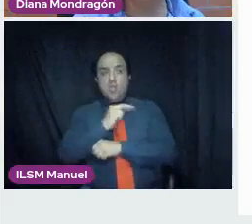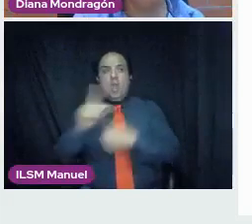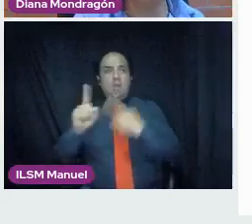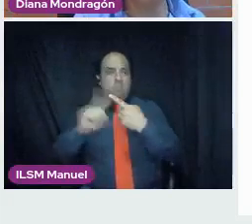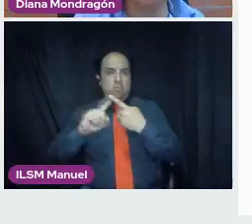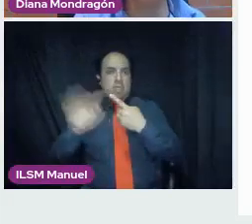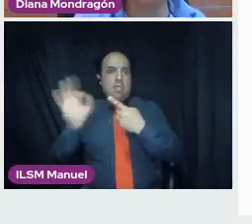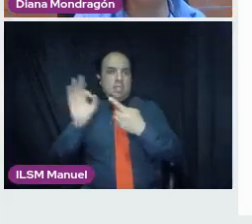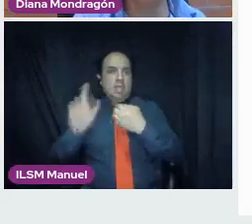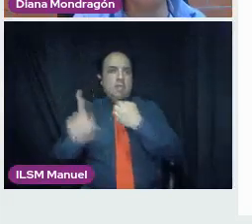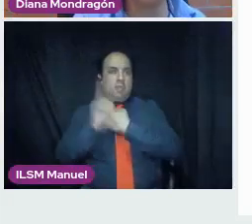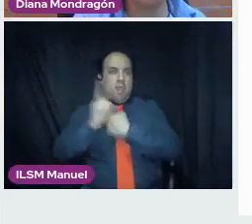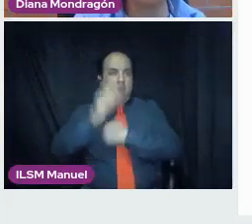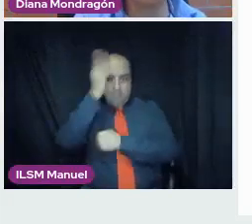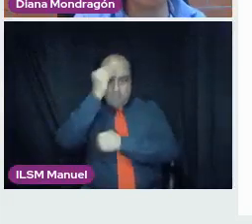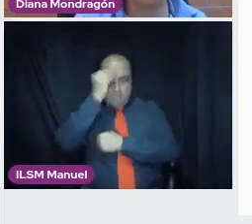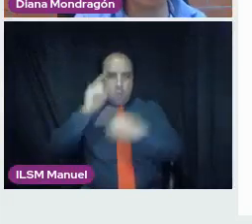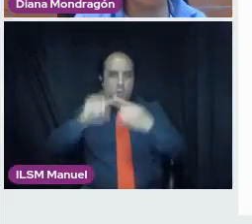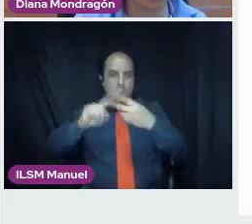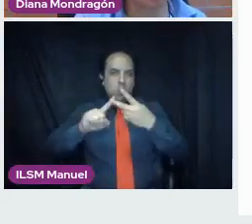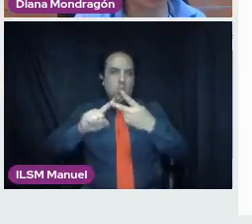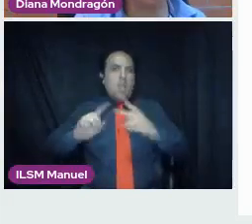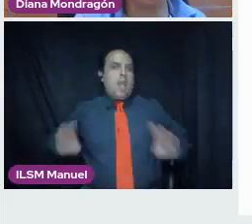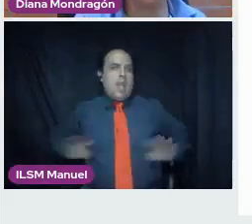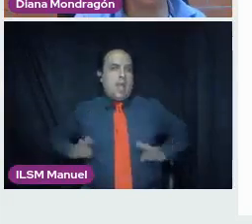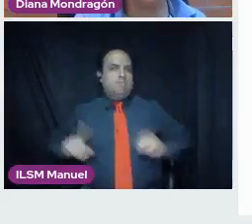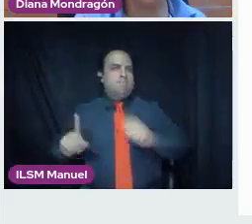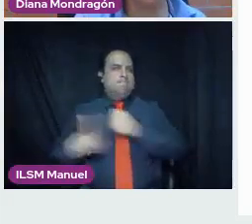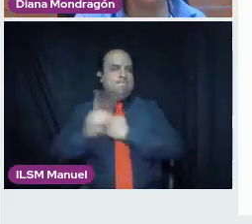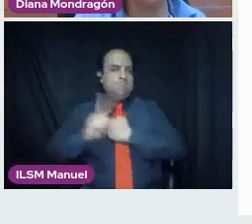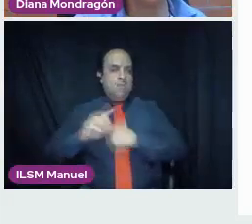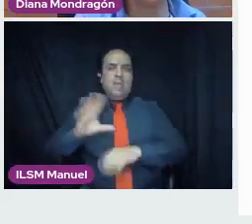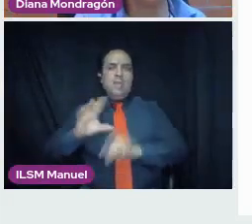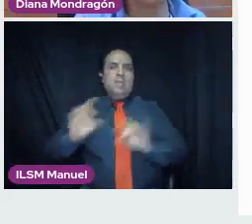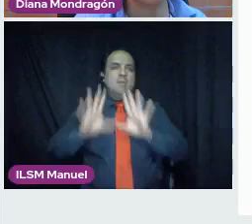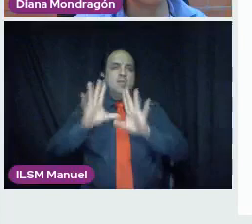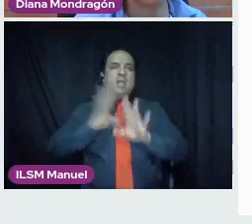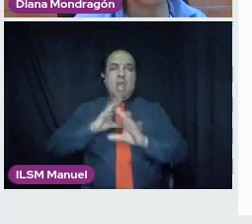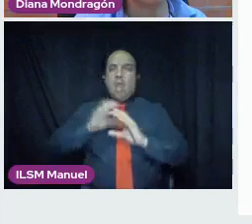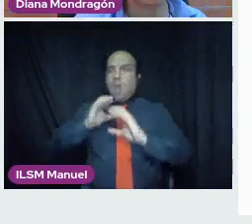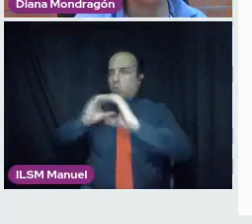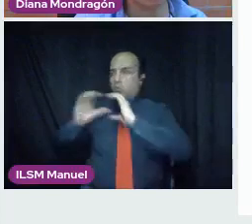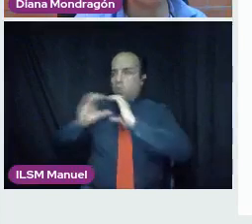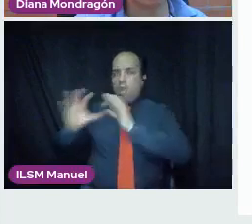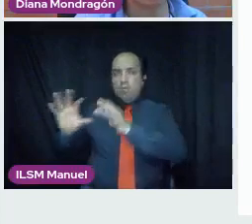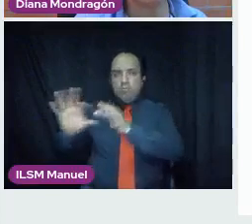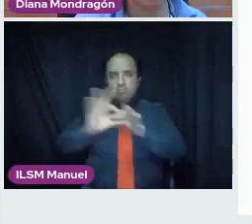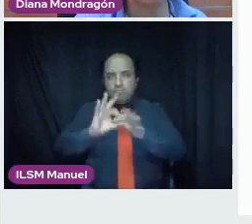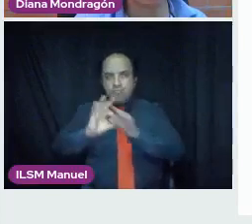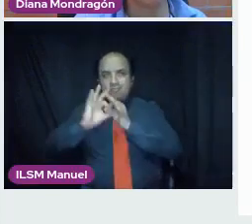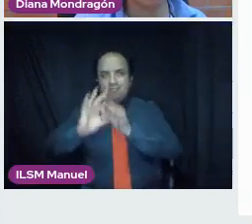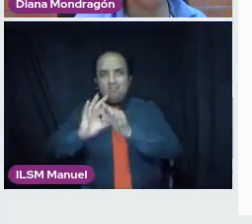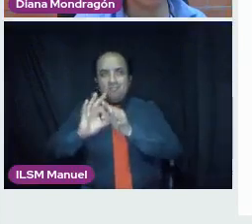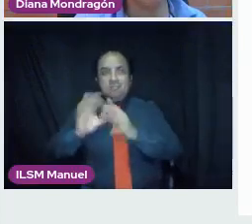de comportamiento, ¿no? Cuando hay esta comunicación, este vínculo, bueno, pues es como